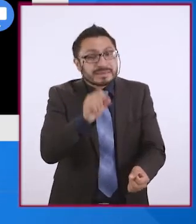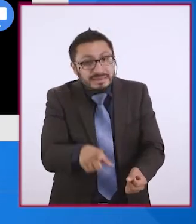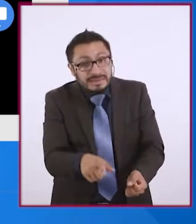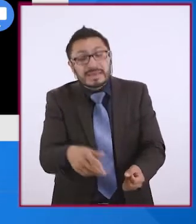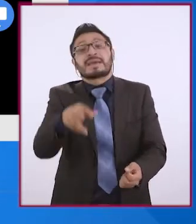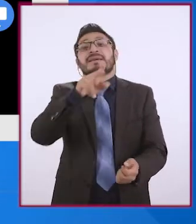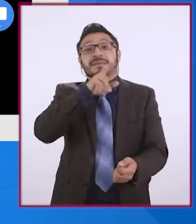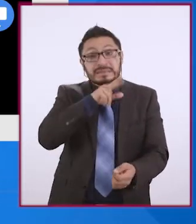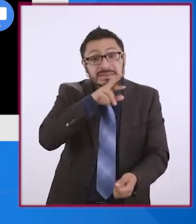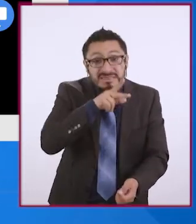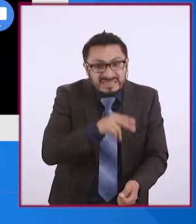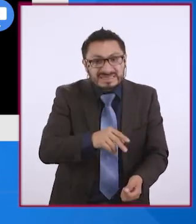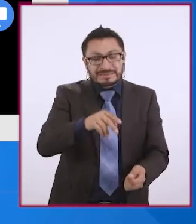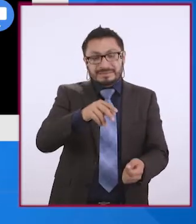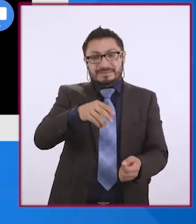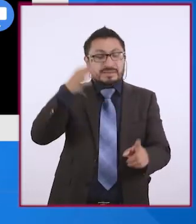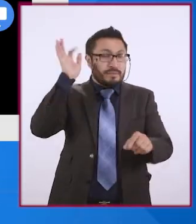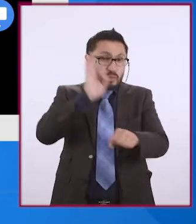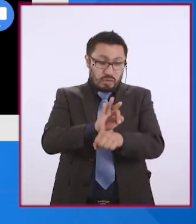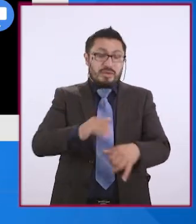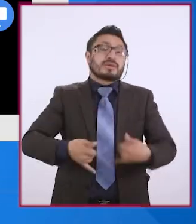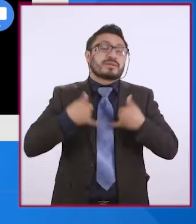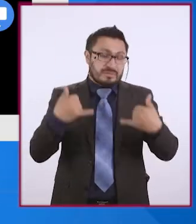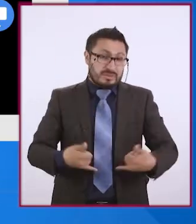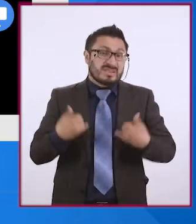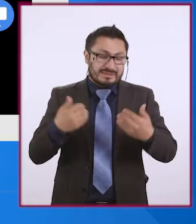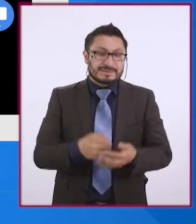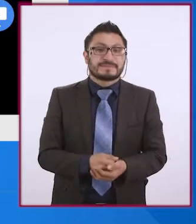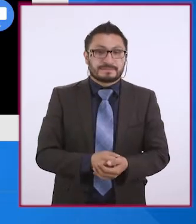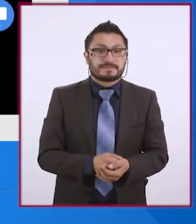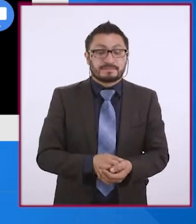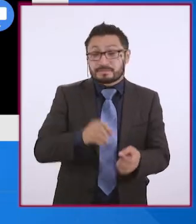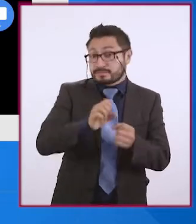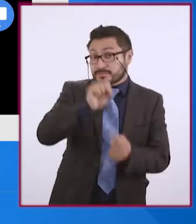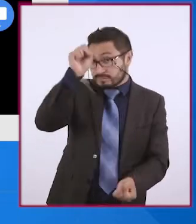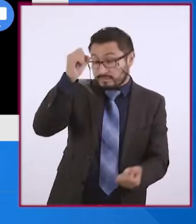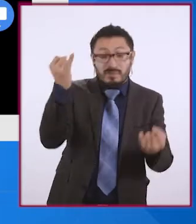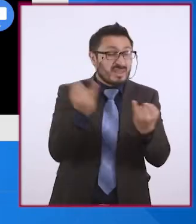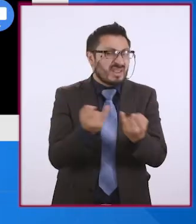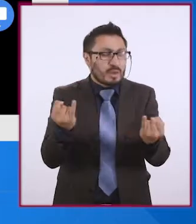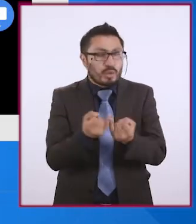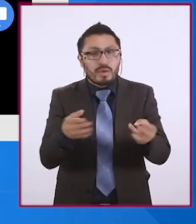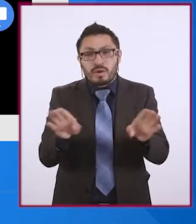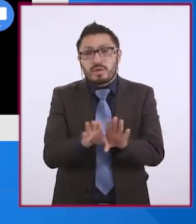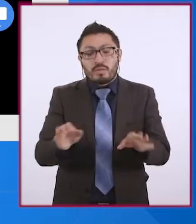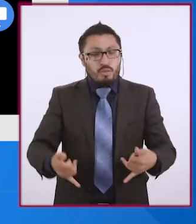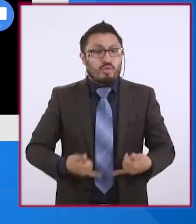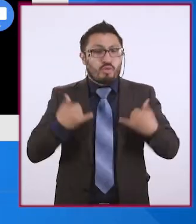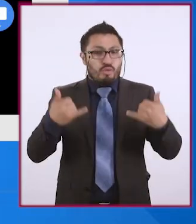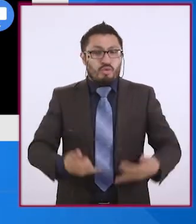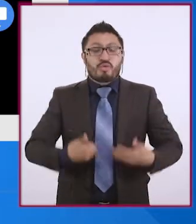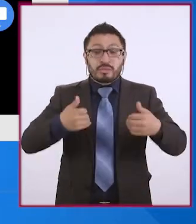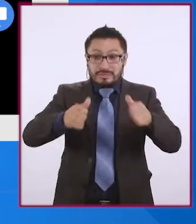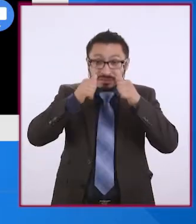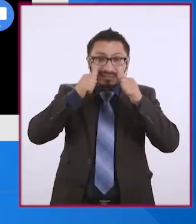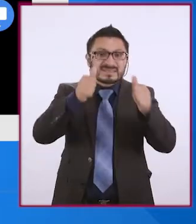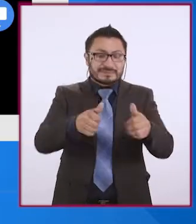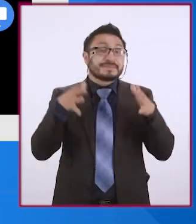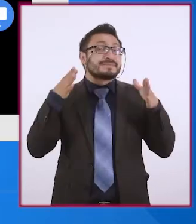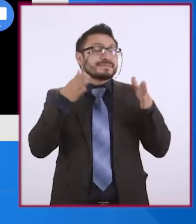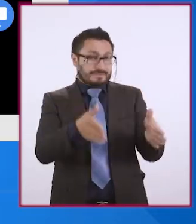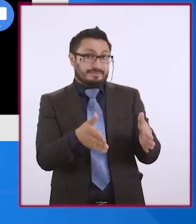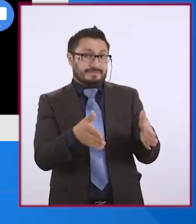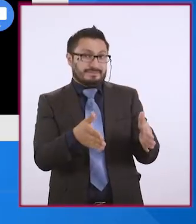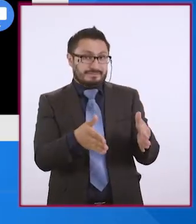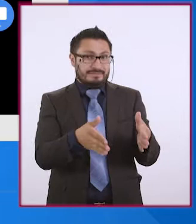y preocupado por los jóvenes. La Constitución también se preocupa porque los jóvenes sean tomados en